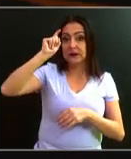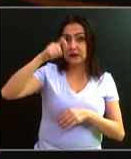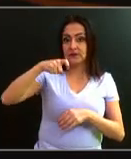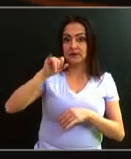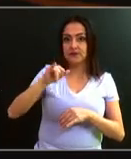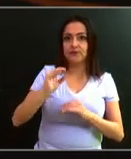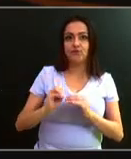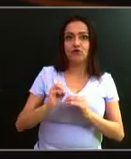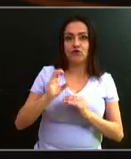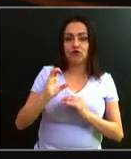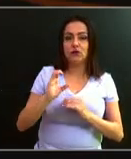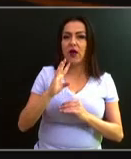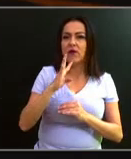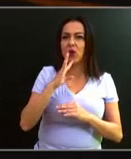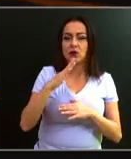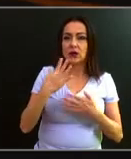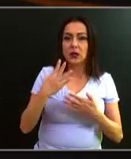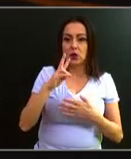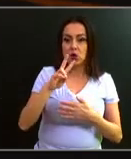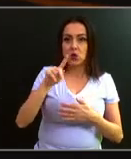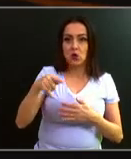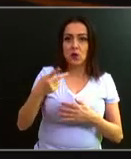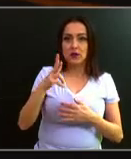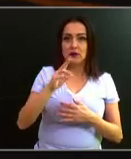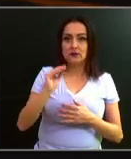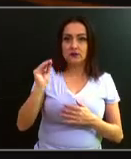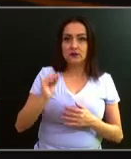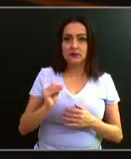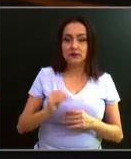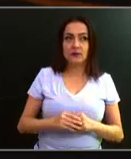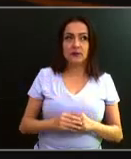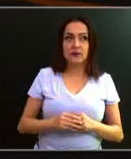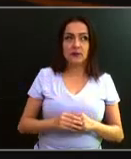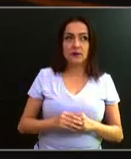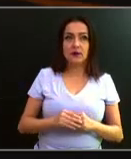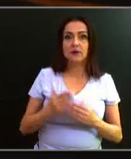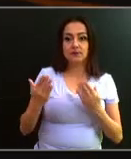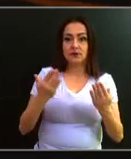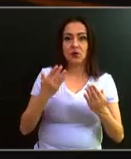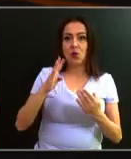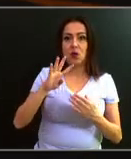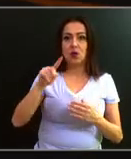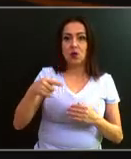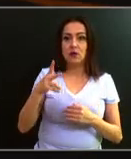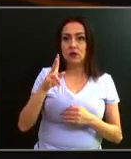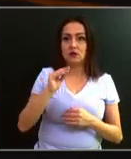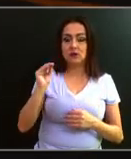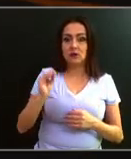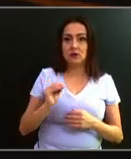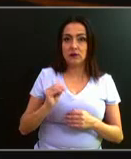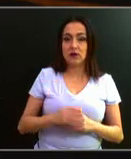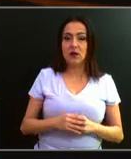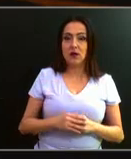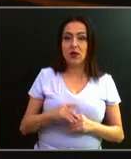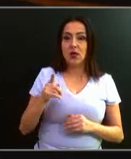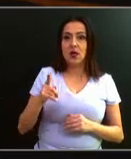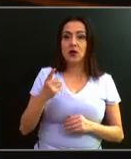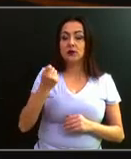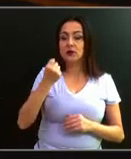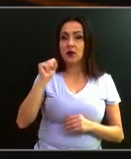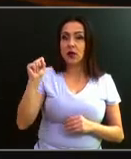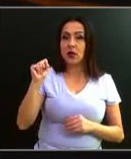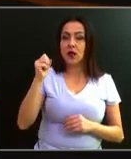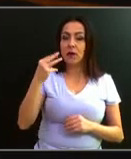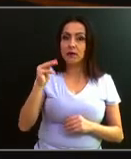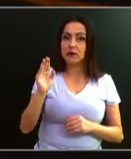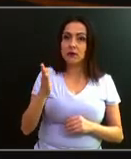este aumento. Estamos hablando de un 2.3% versus un 4.3%, que es lo que los sindicatos el